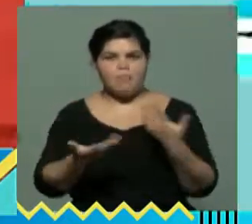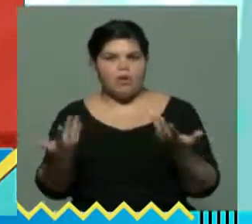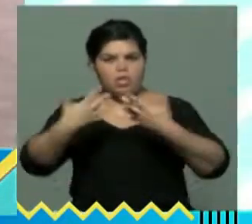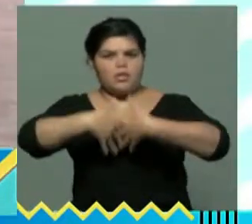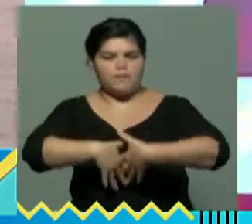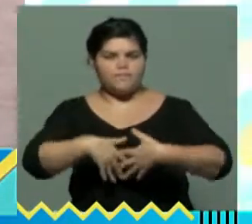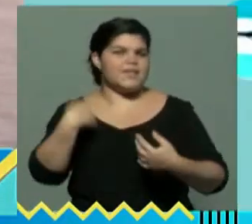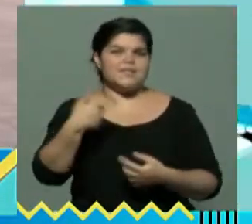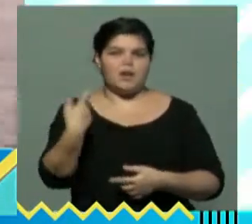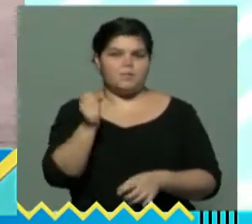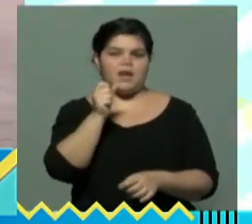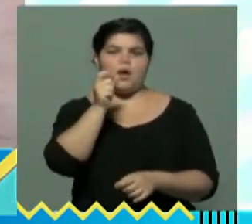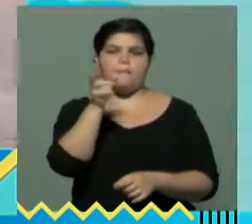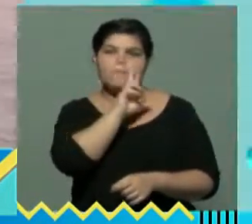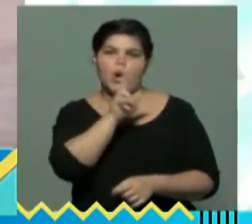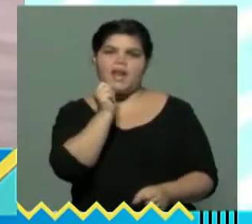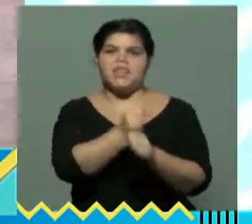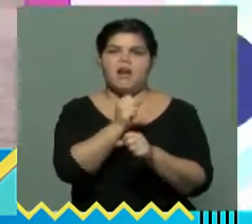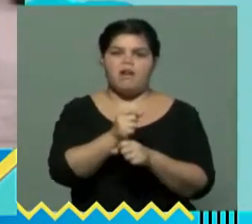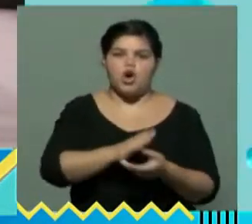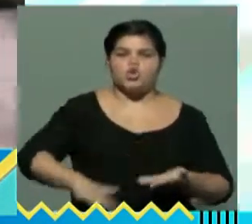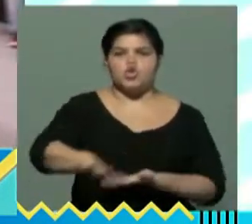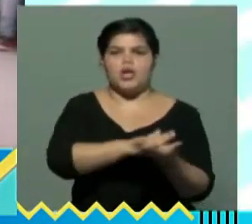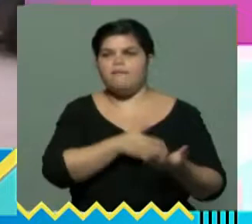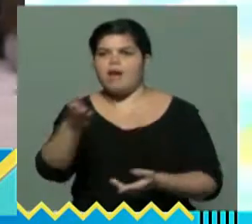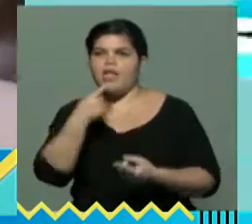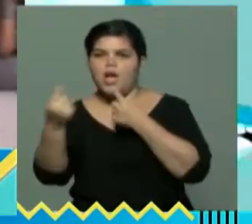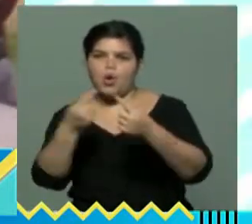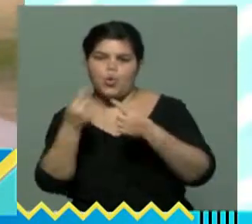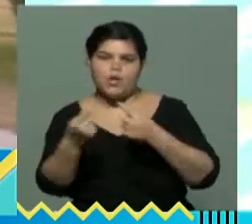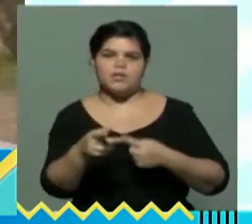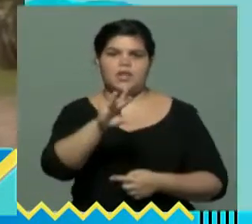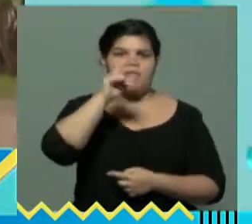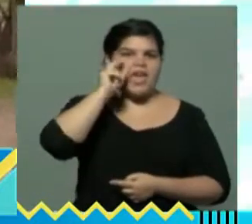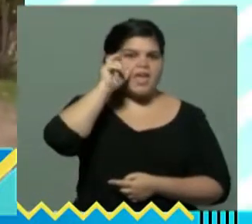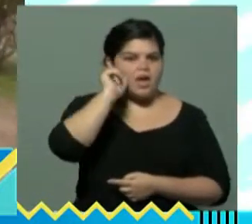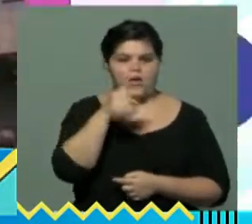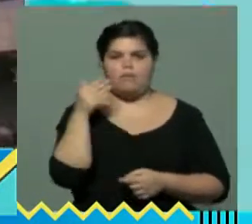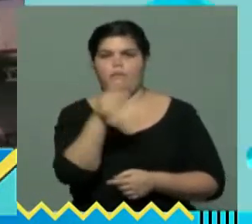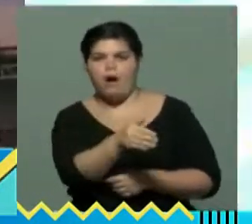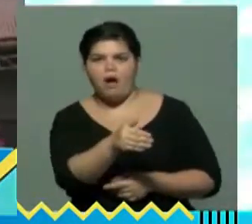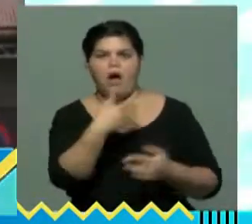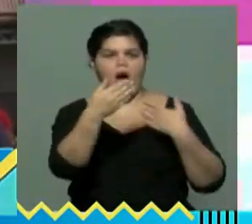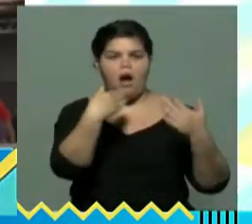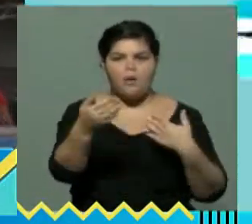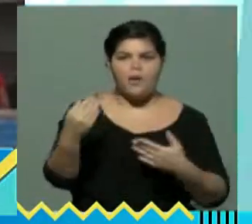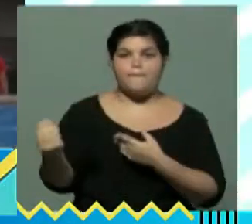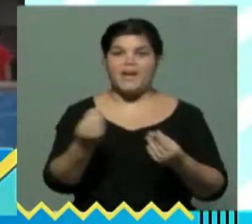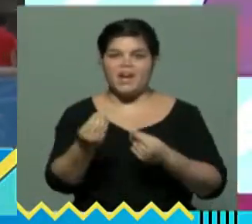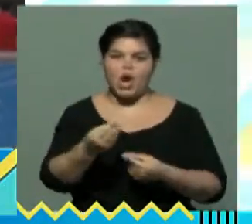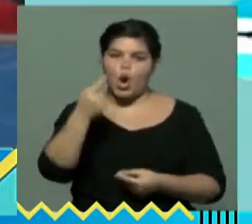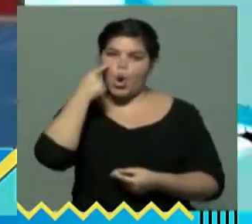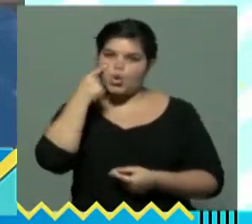les digo siempre, vayan a llegar a encuestas, vayan a la DEIE, trabajen en la EPH. ¿Por qué? Porque es una manera de conocer